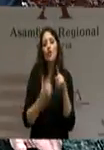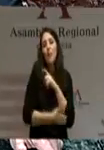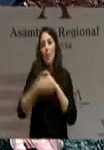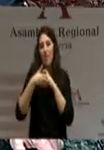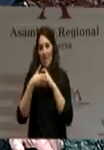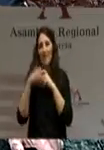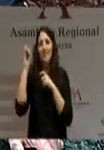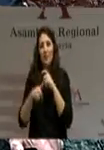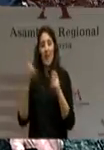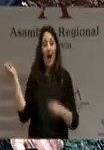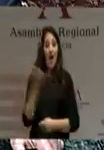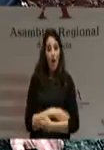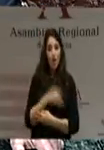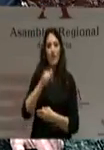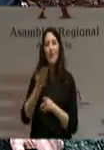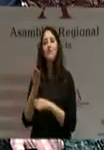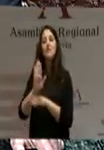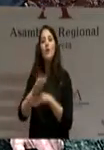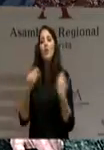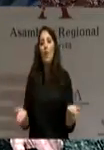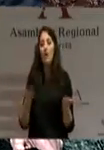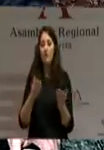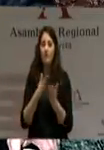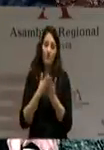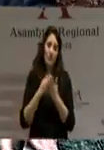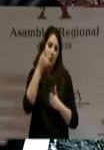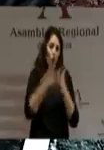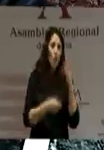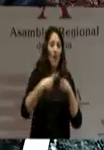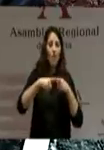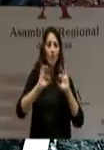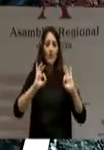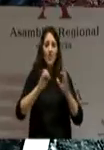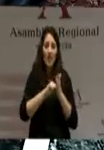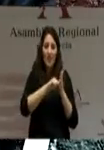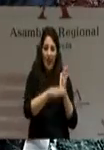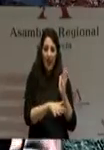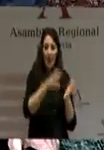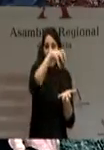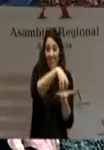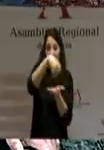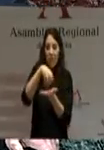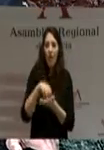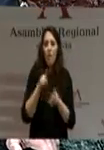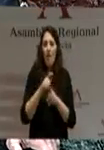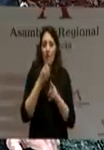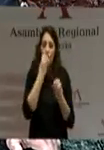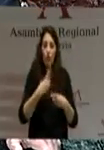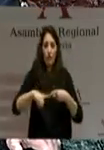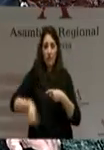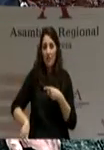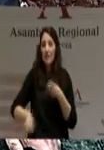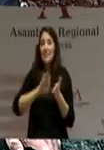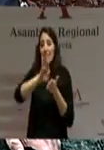En ahorro, le planteamos, aparte de la compra centralizada de bienes y servicios, que sabemos que se está avanzando en ese sentido, la reducción de la factura